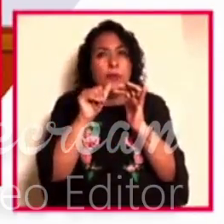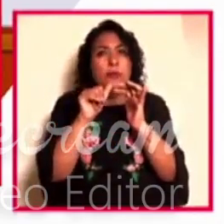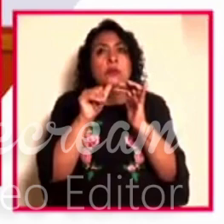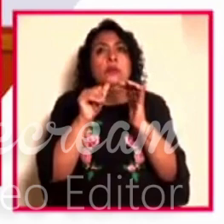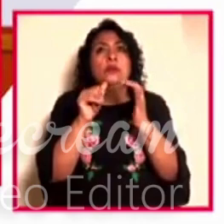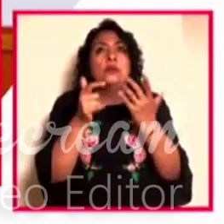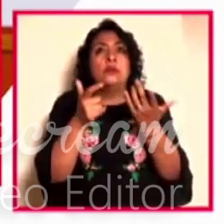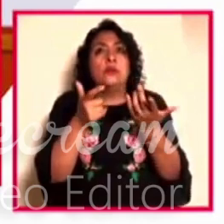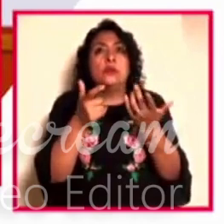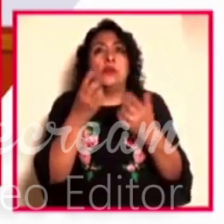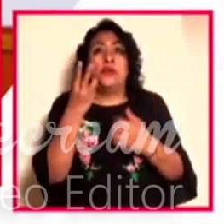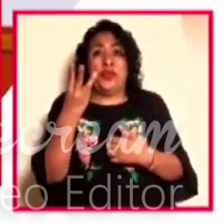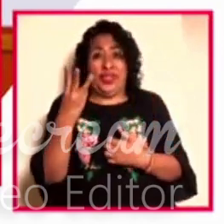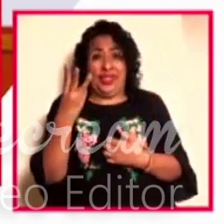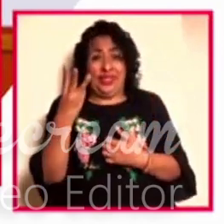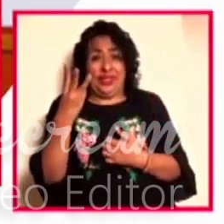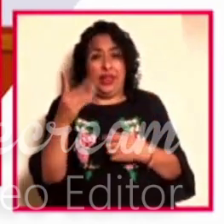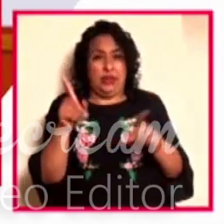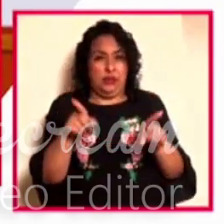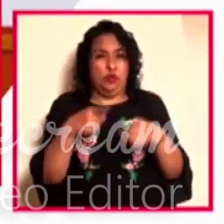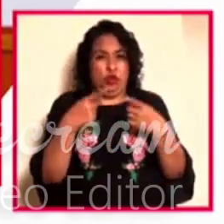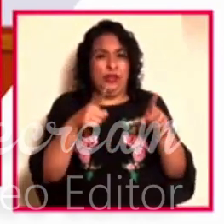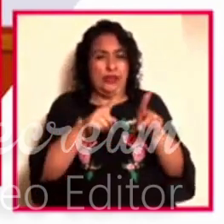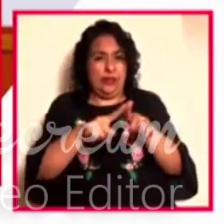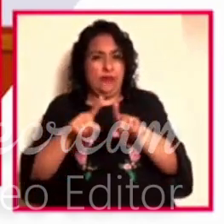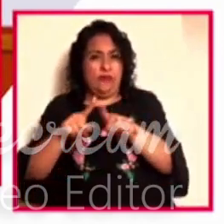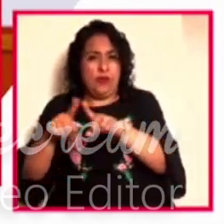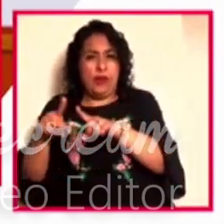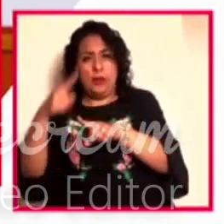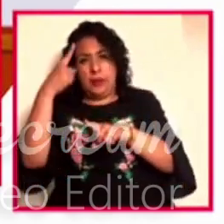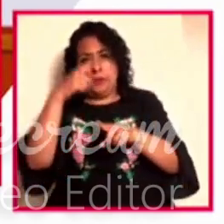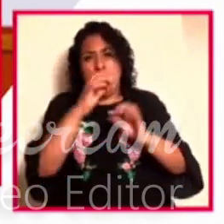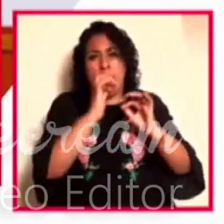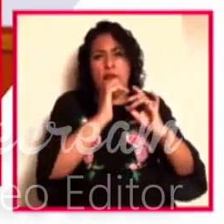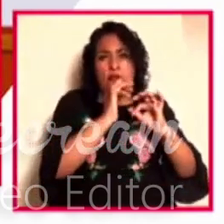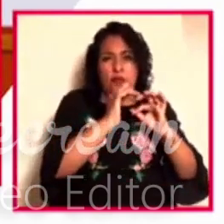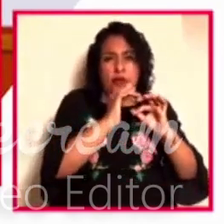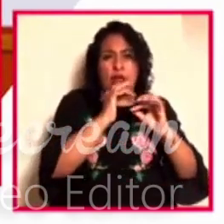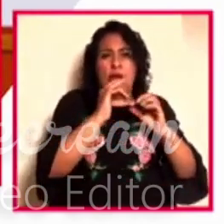fueron tres piezas diferentes para flauta en do,